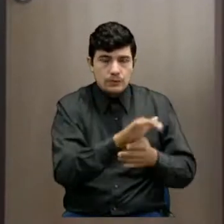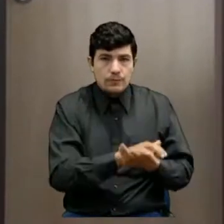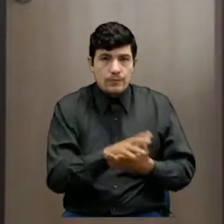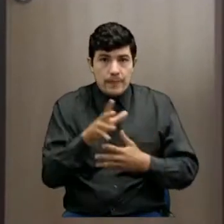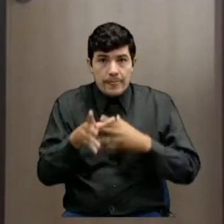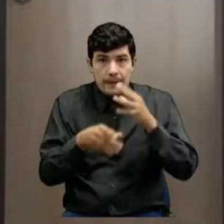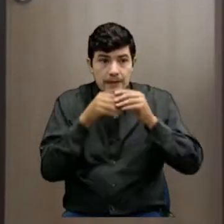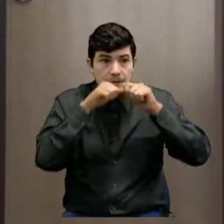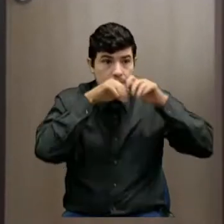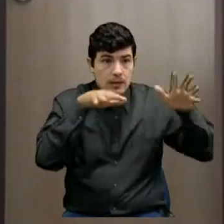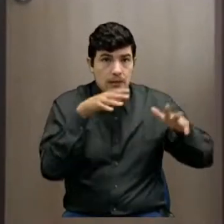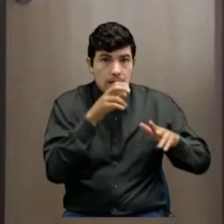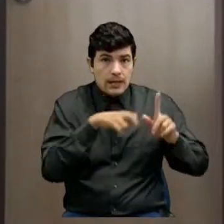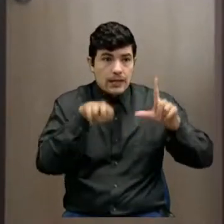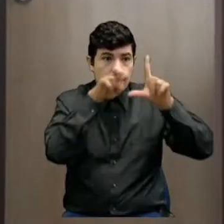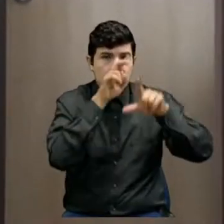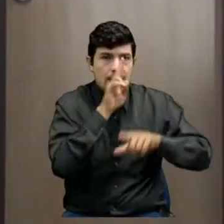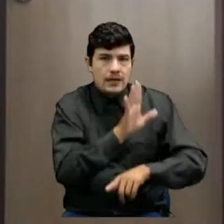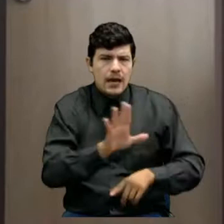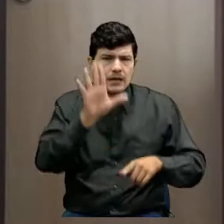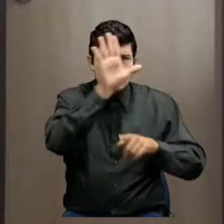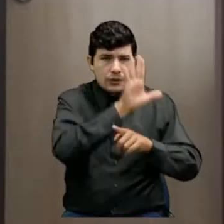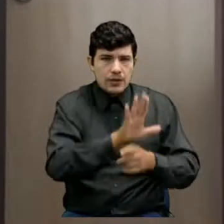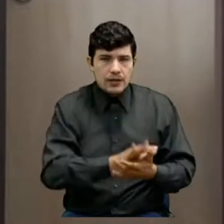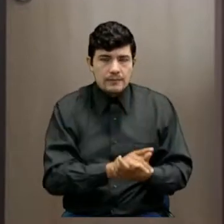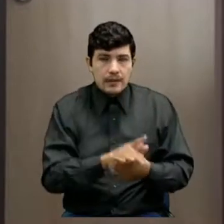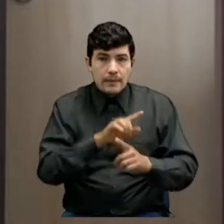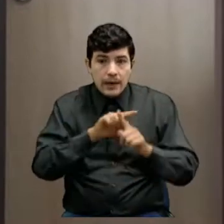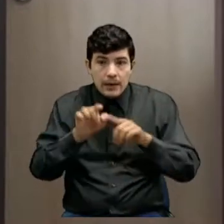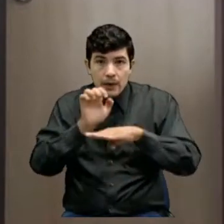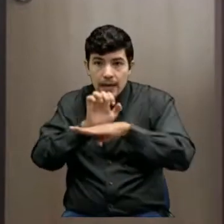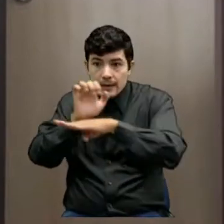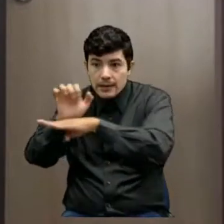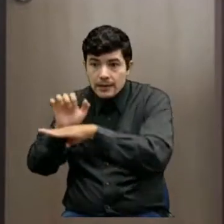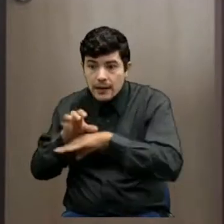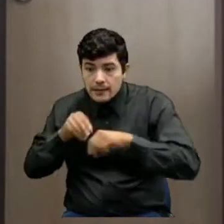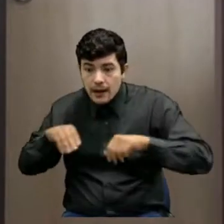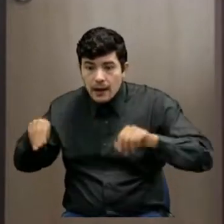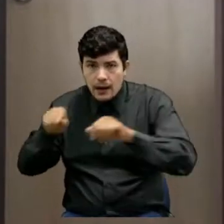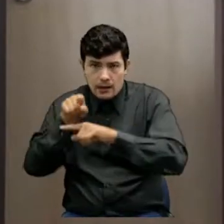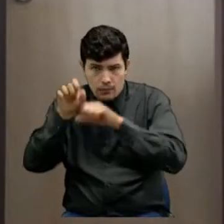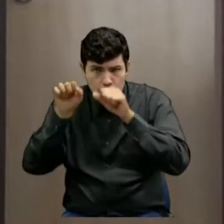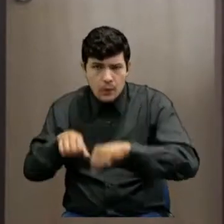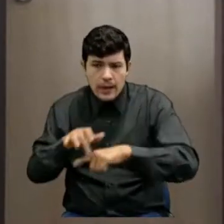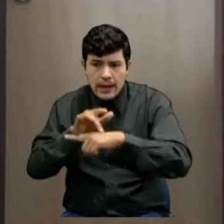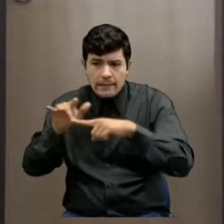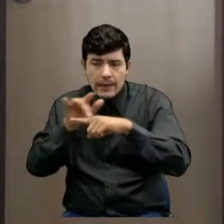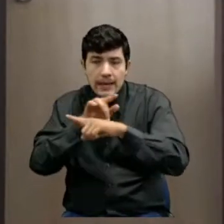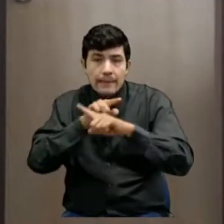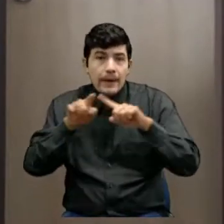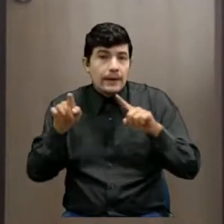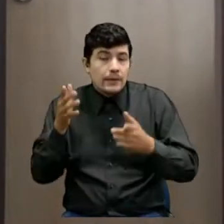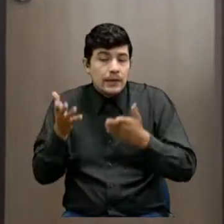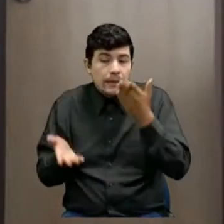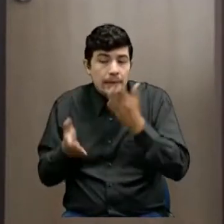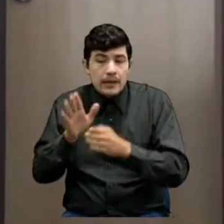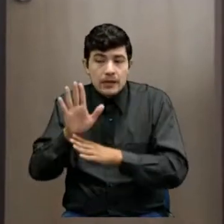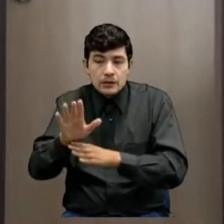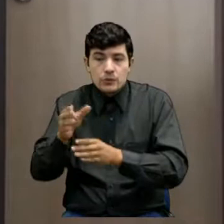servidores públicos del nivel nacional. Los entes territoriales pueden aplicarlo, pero pues ya de